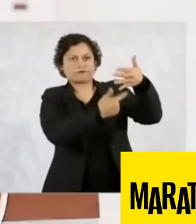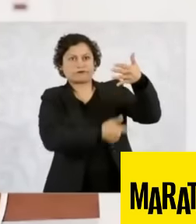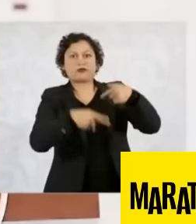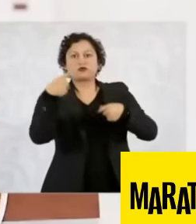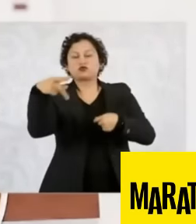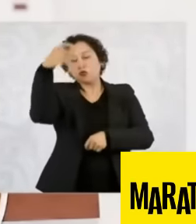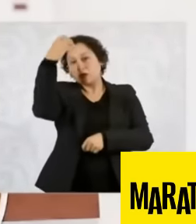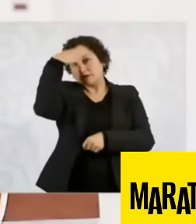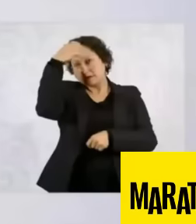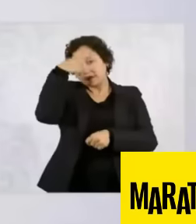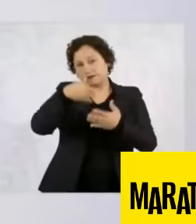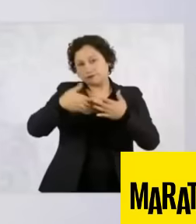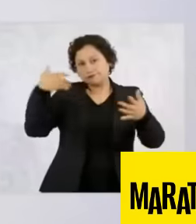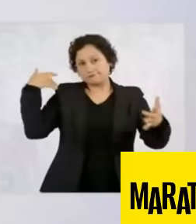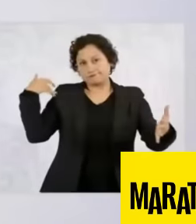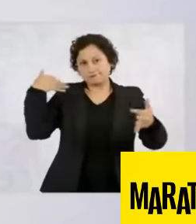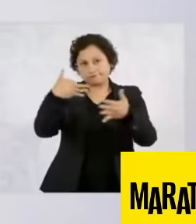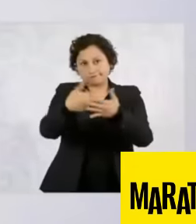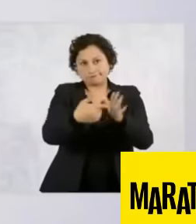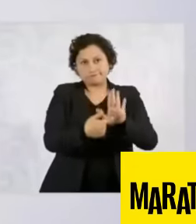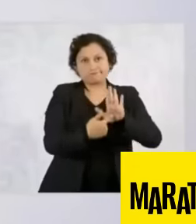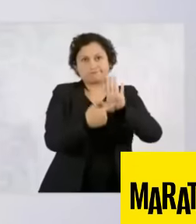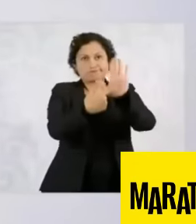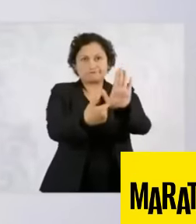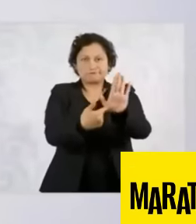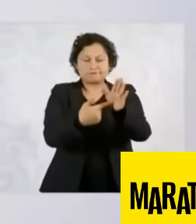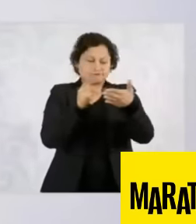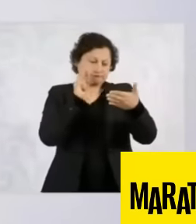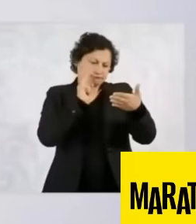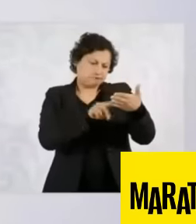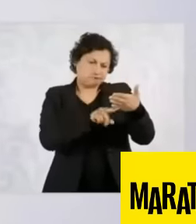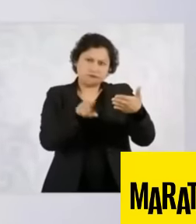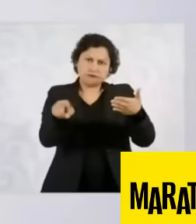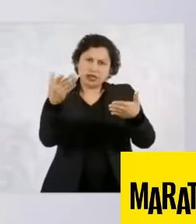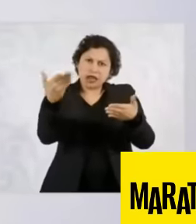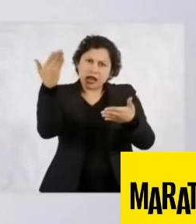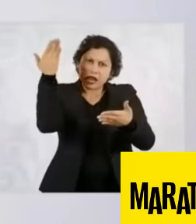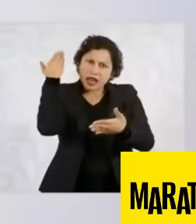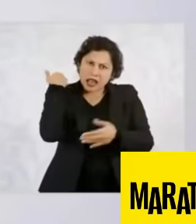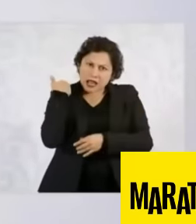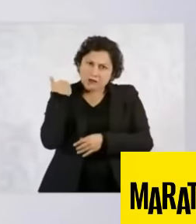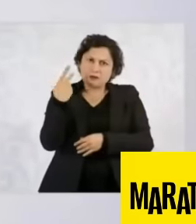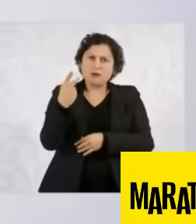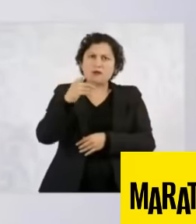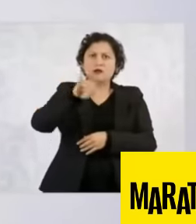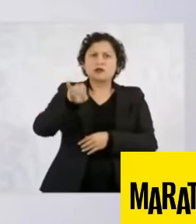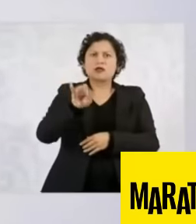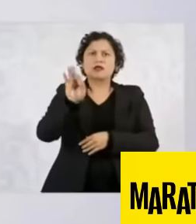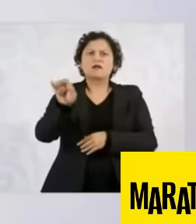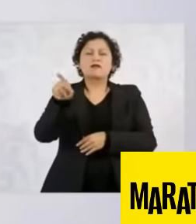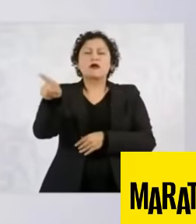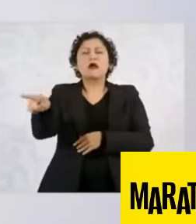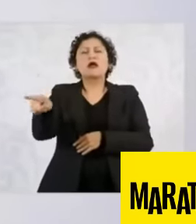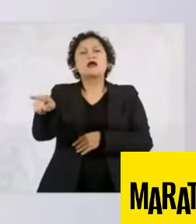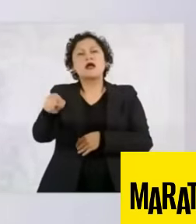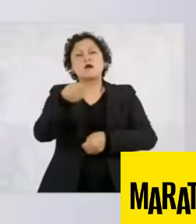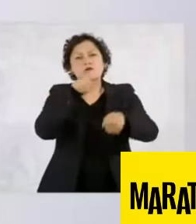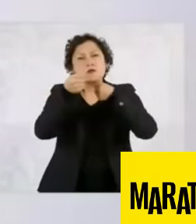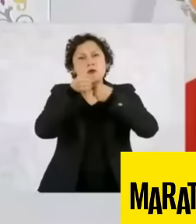historial e vocera del poder judicial en todos los medios